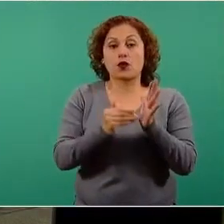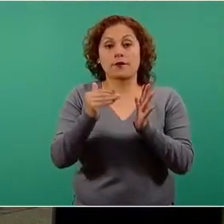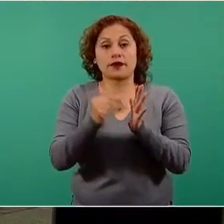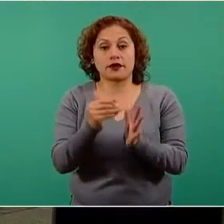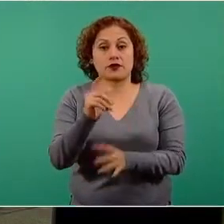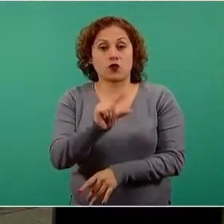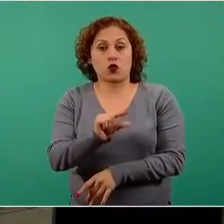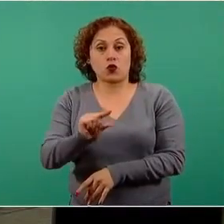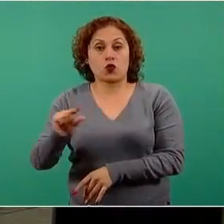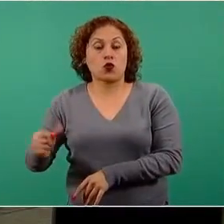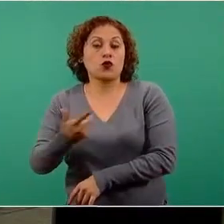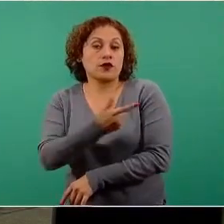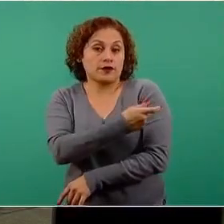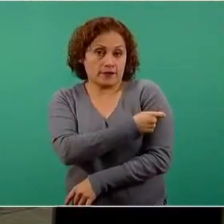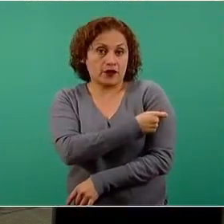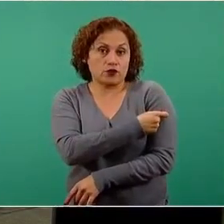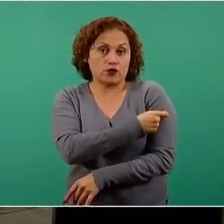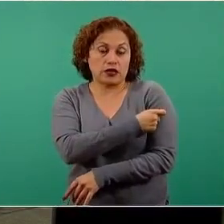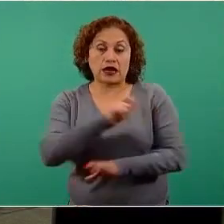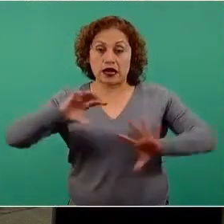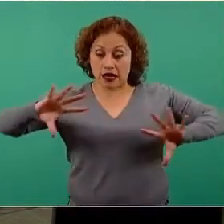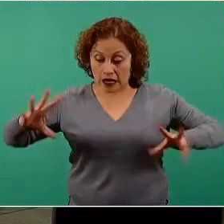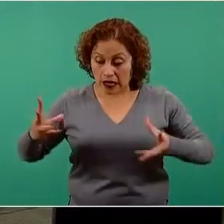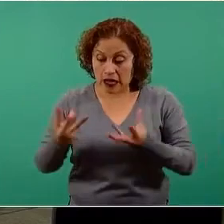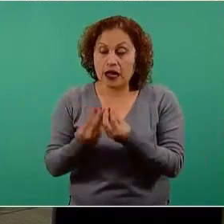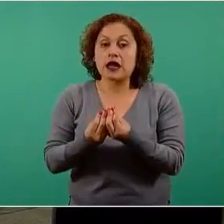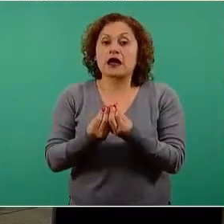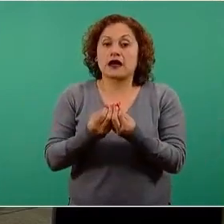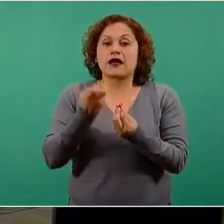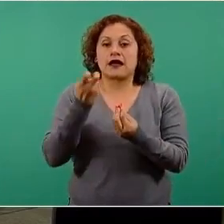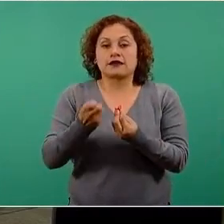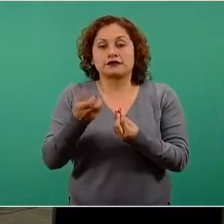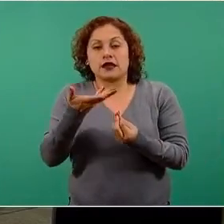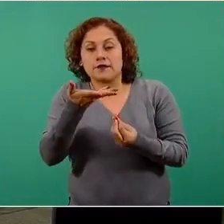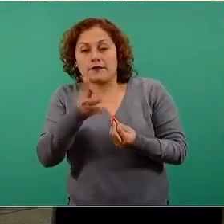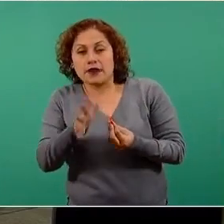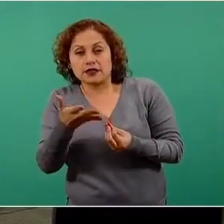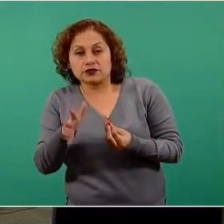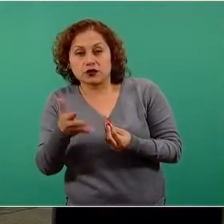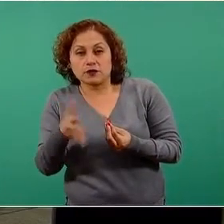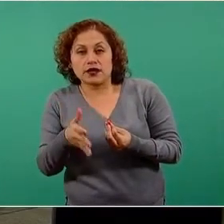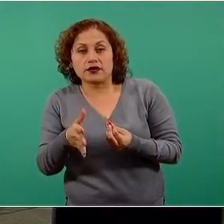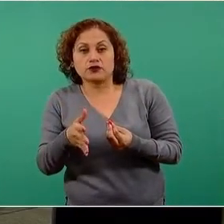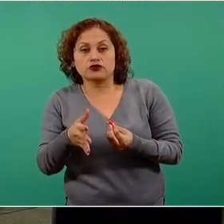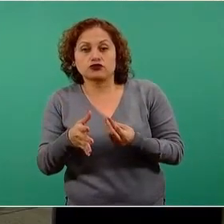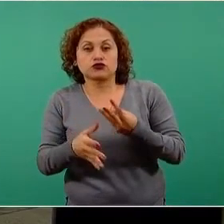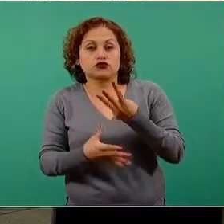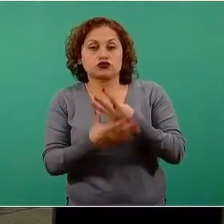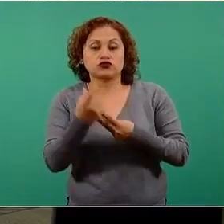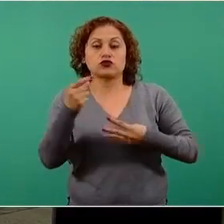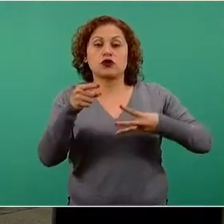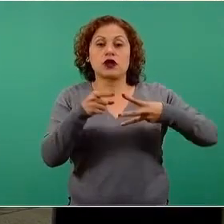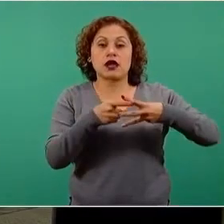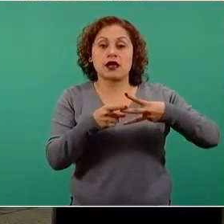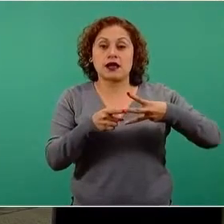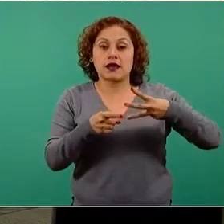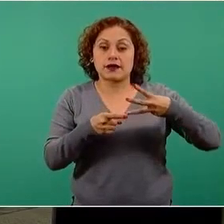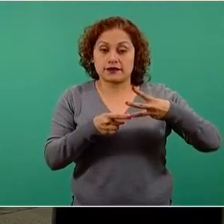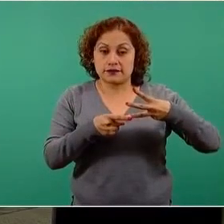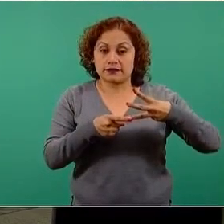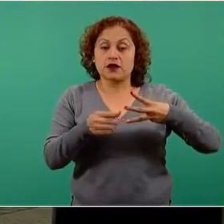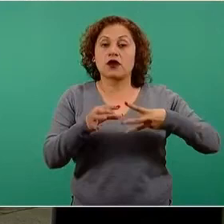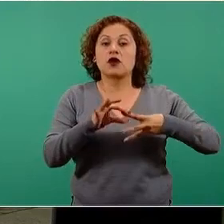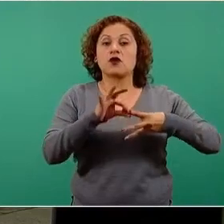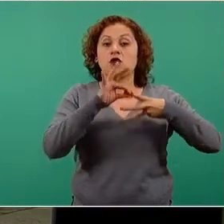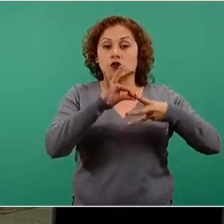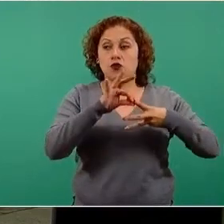justamente el conjunto de la tercera parte de la diferencia que nos restaría para las vacunas